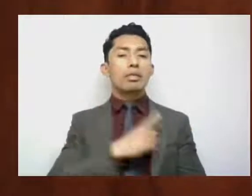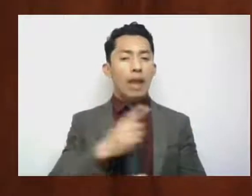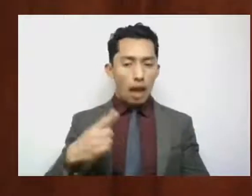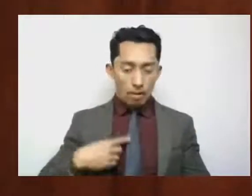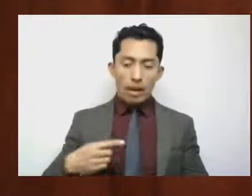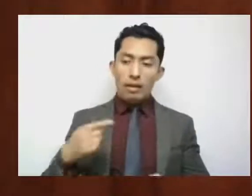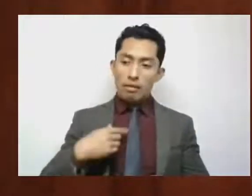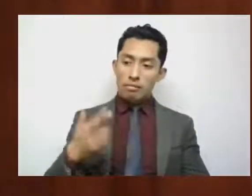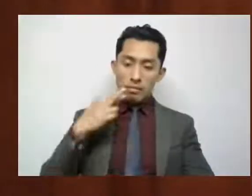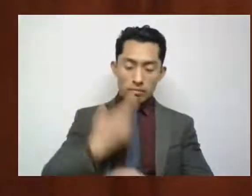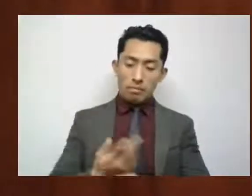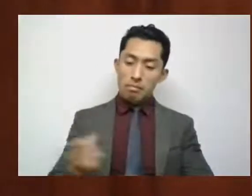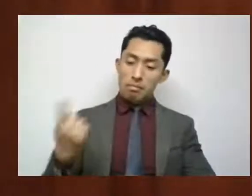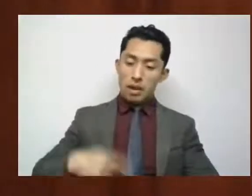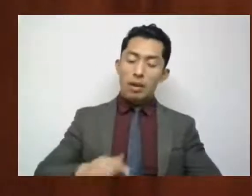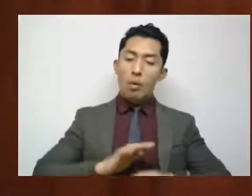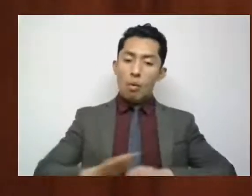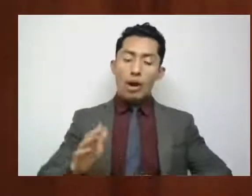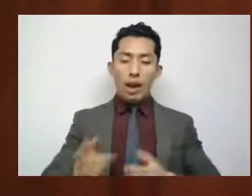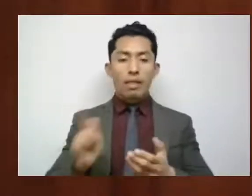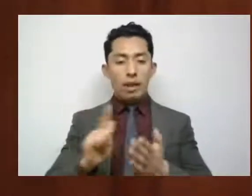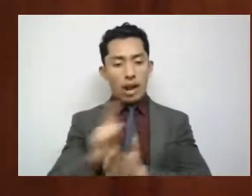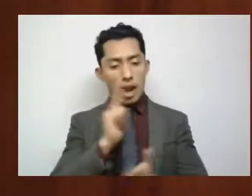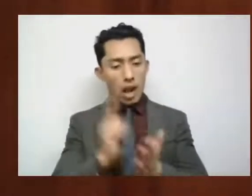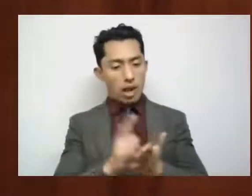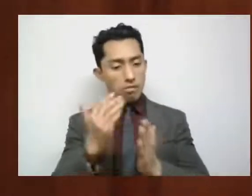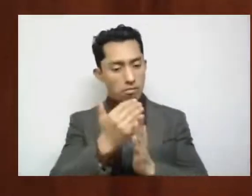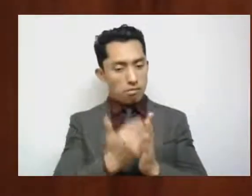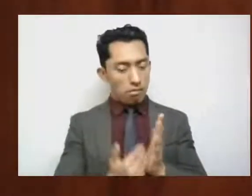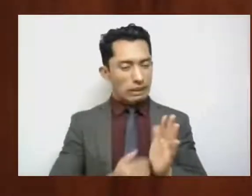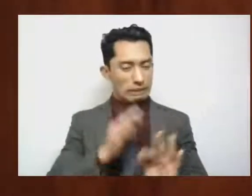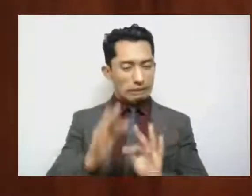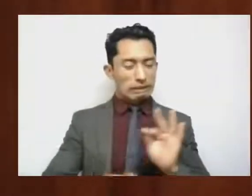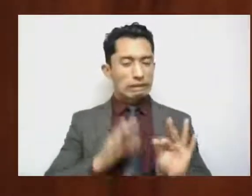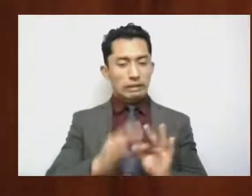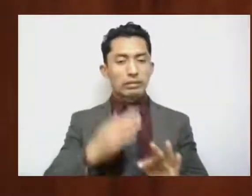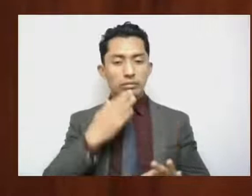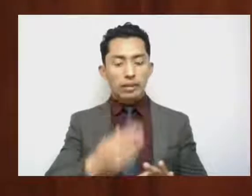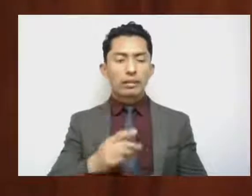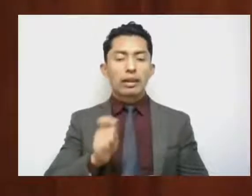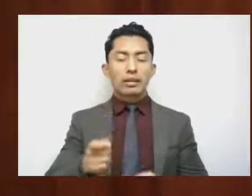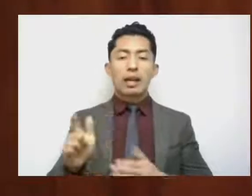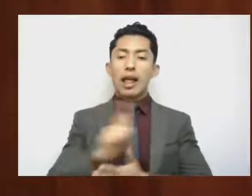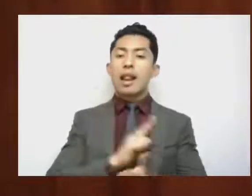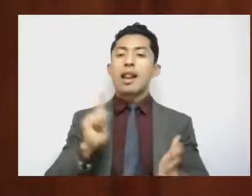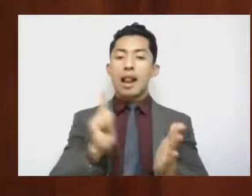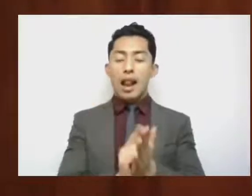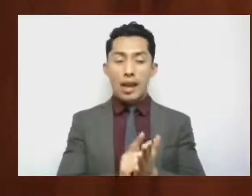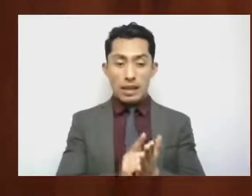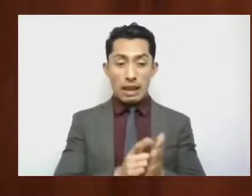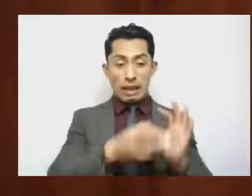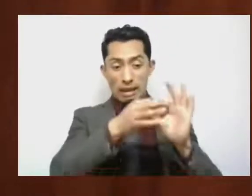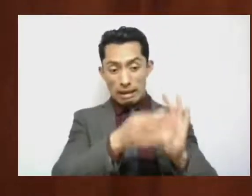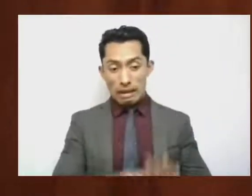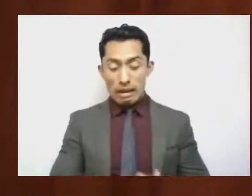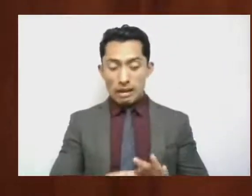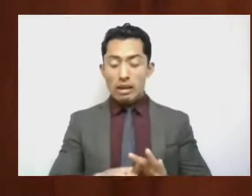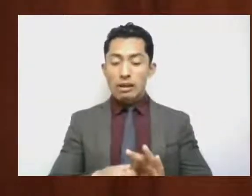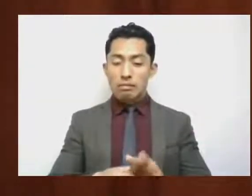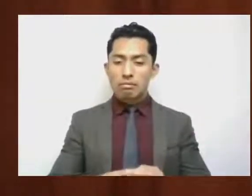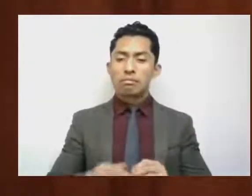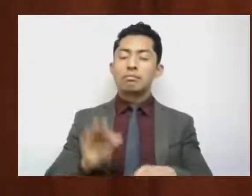de fortalecer nuestro marco legal, donde las leyes funcionen en favor de